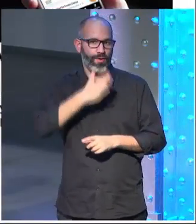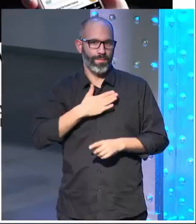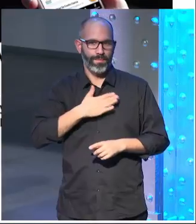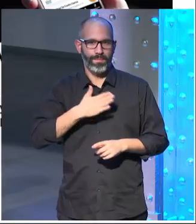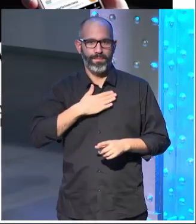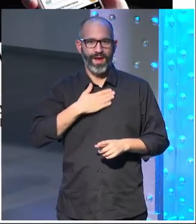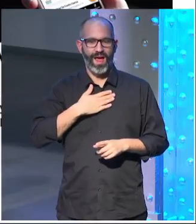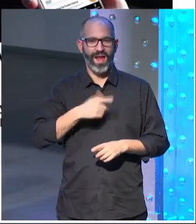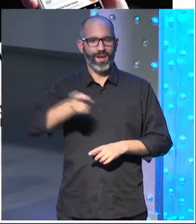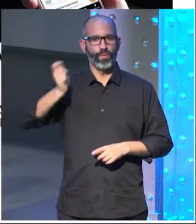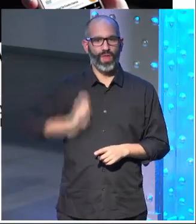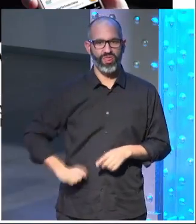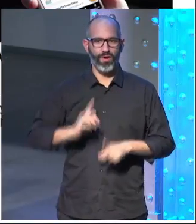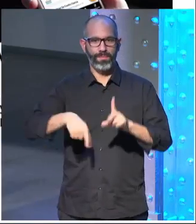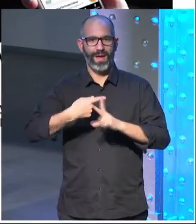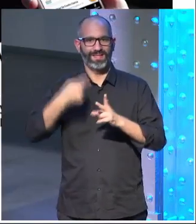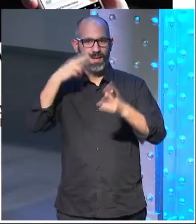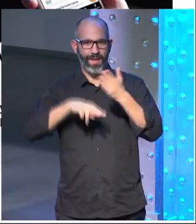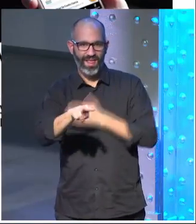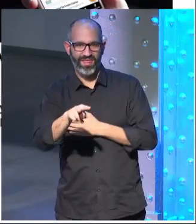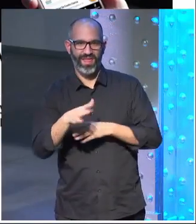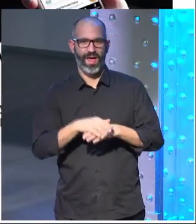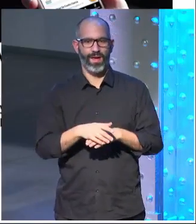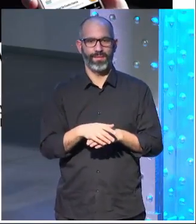La reputación, la transparencia,